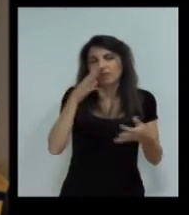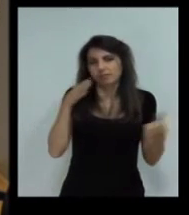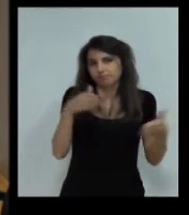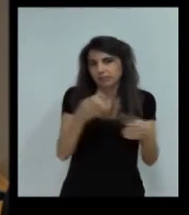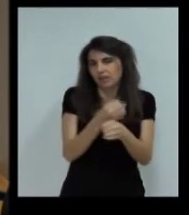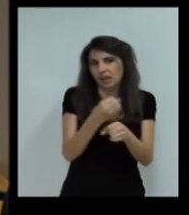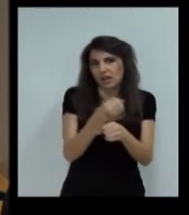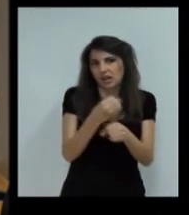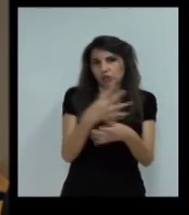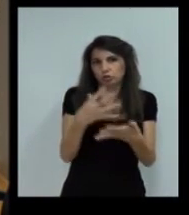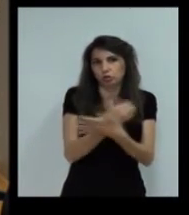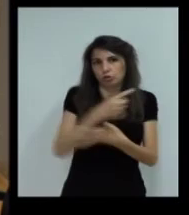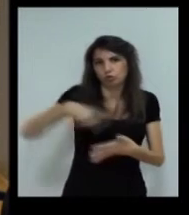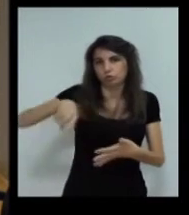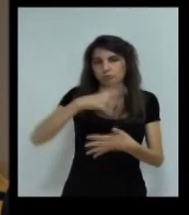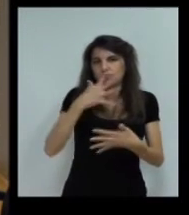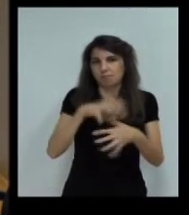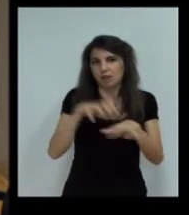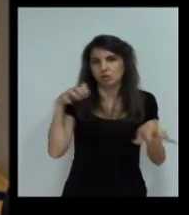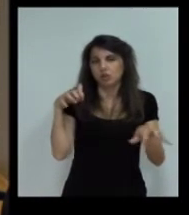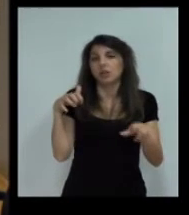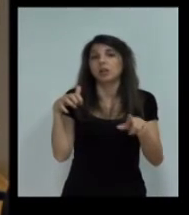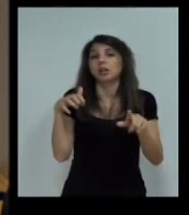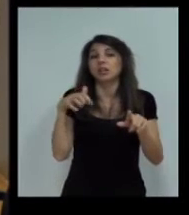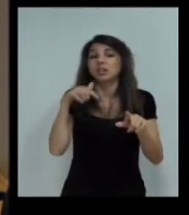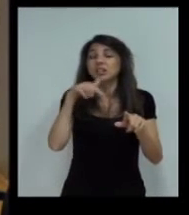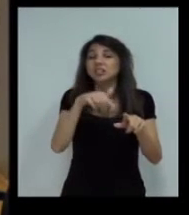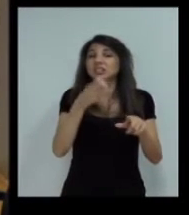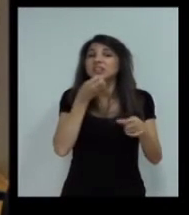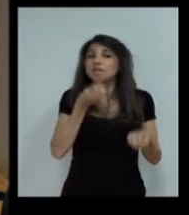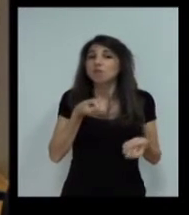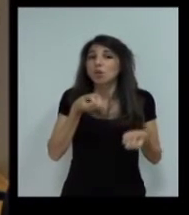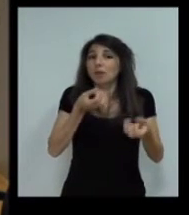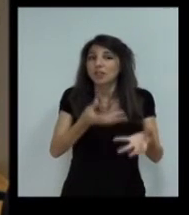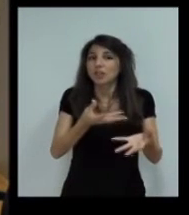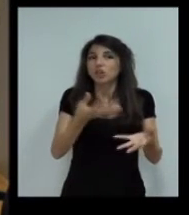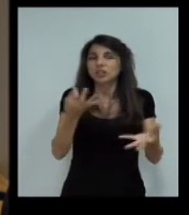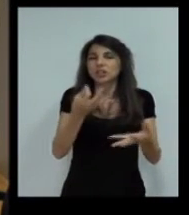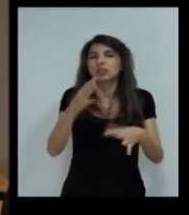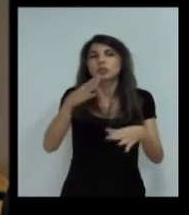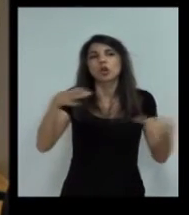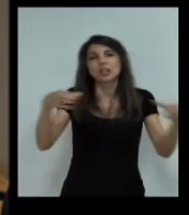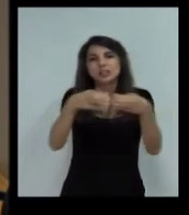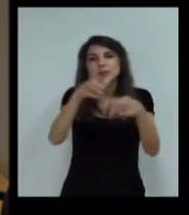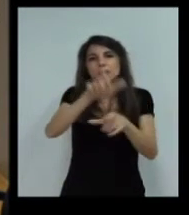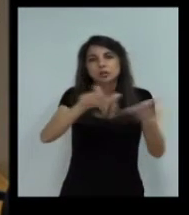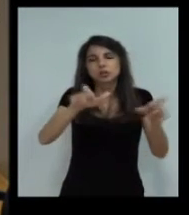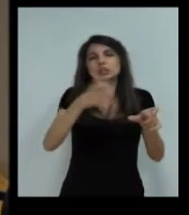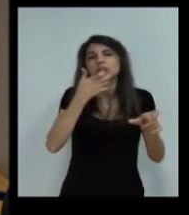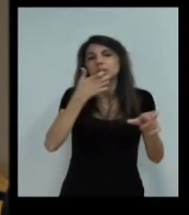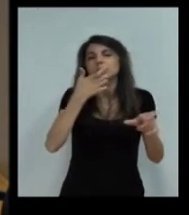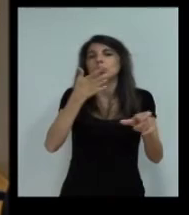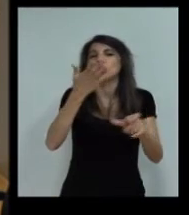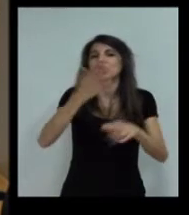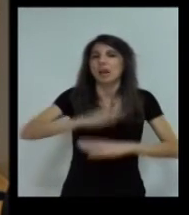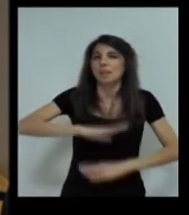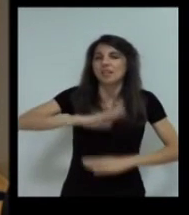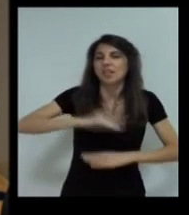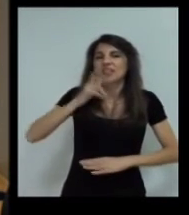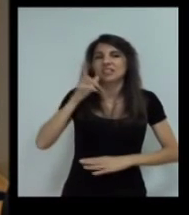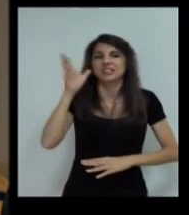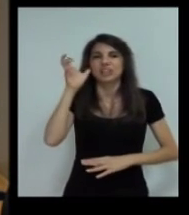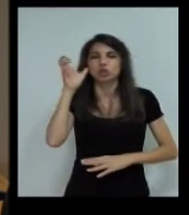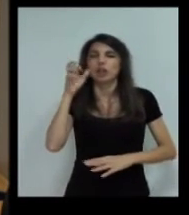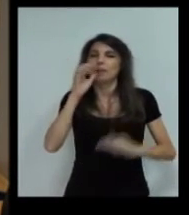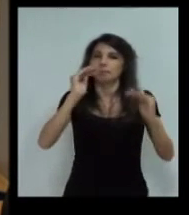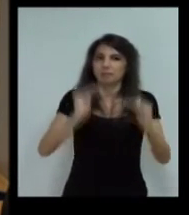todos en la medida que podamos, es en la información al colectivo de personas con menor capacidad sensorial, del tipo que sea. ¿Cómo